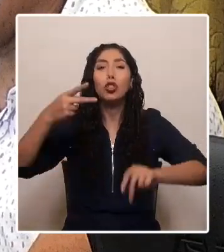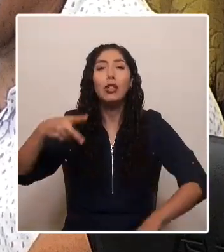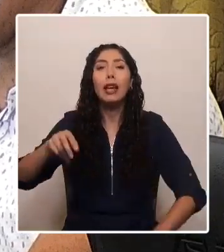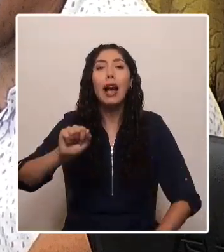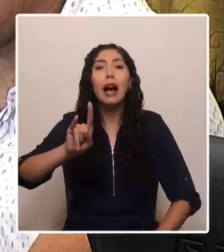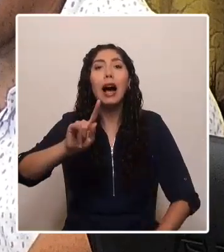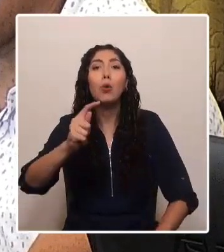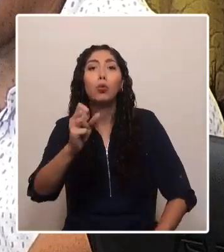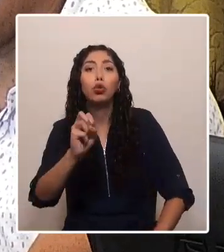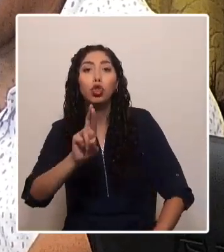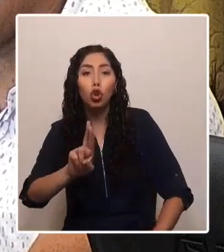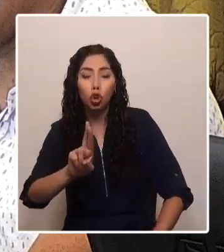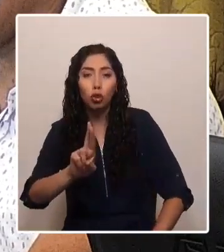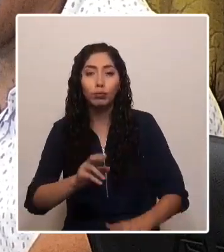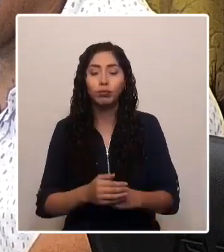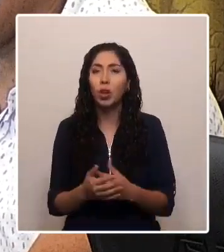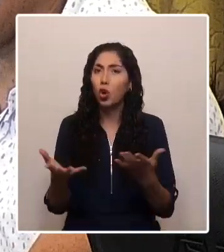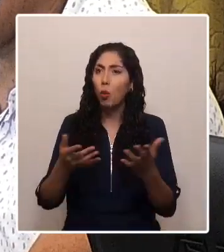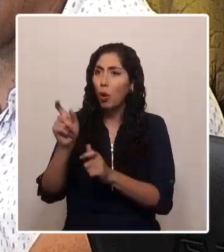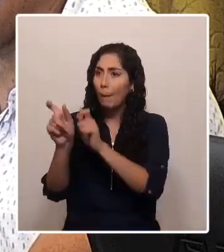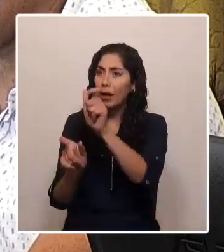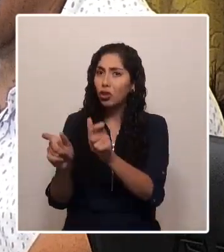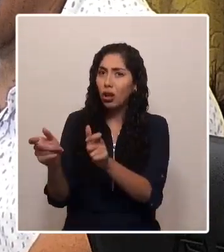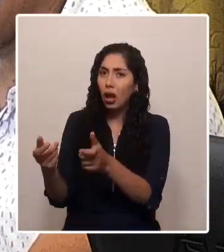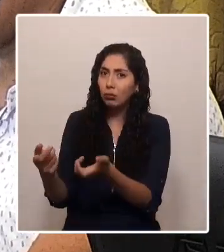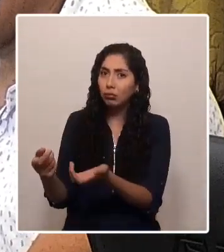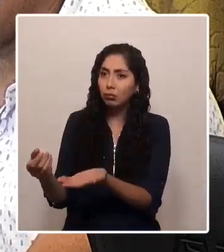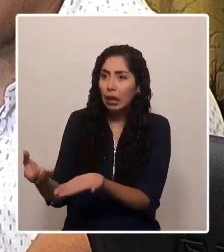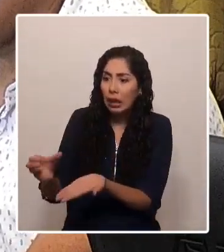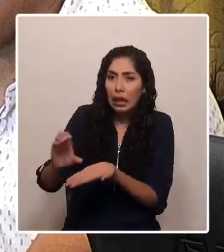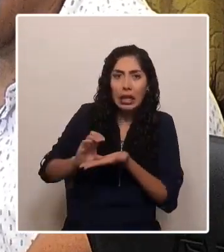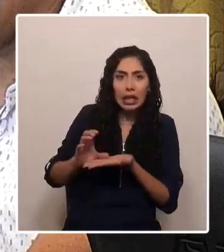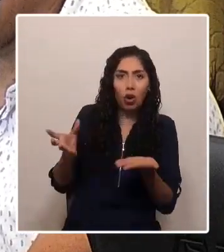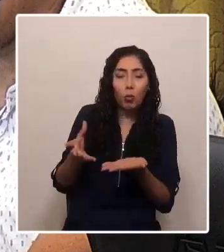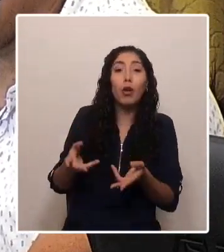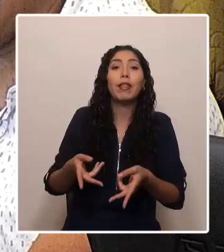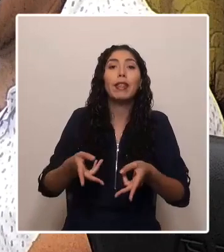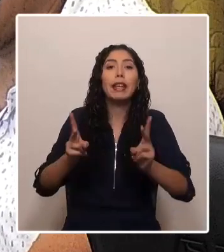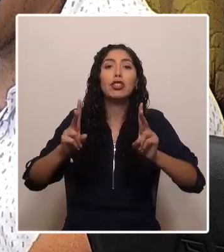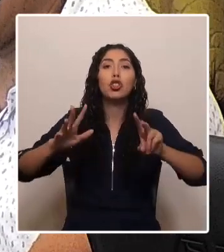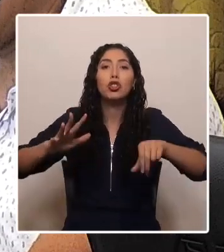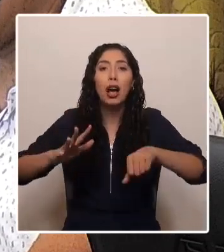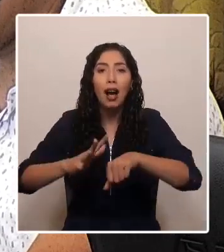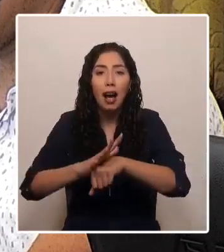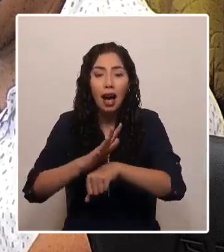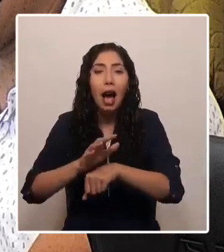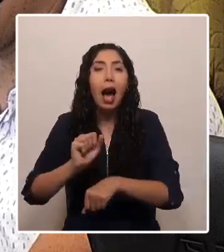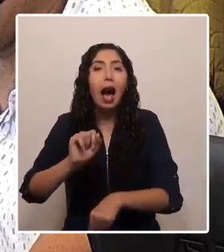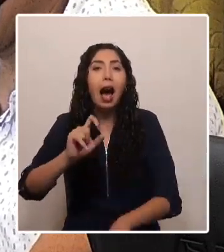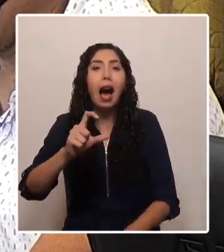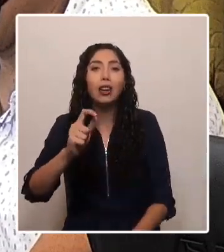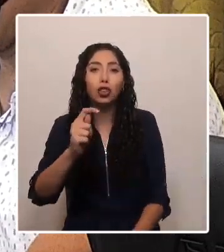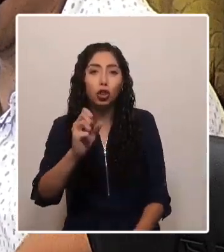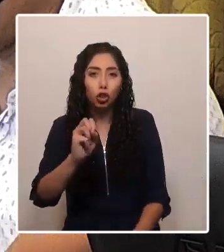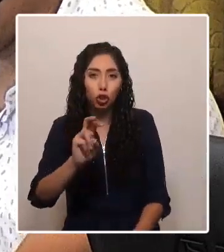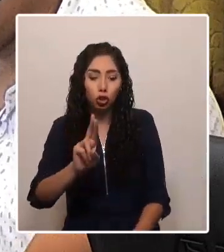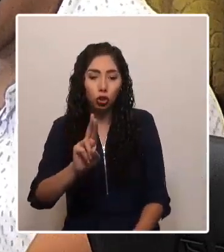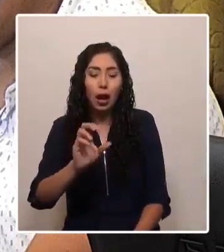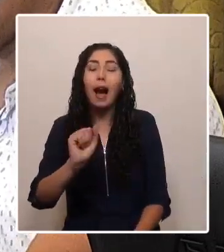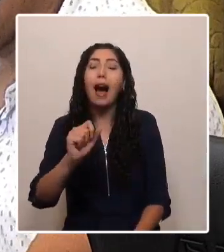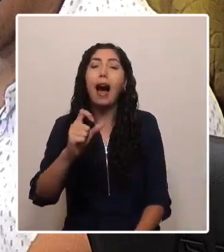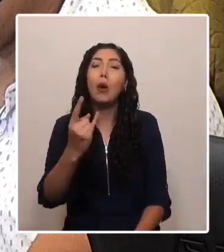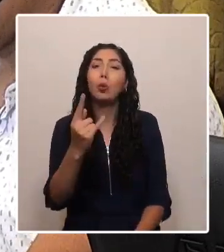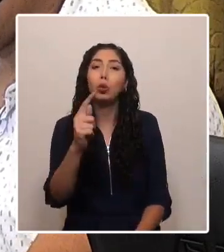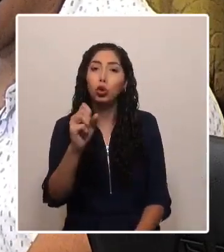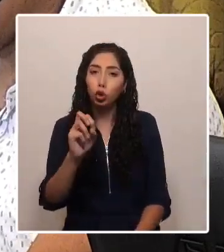generan ingresos en Chile es a través de derechos autorales. Esos recursos son clave para la supervivencia de miles de creadores